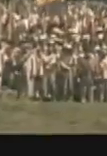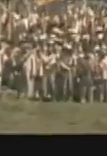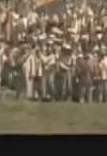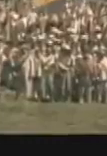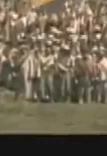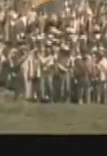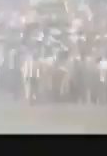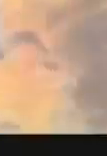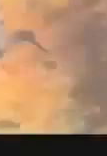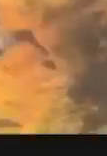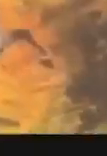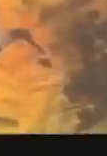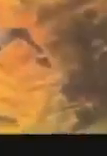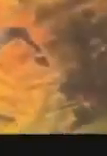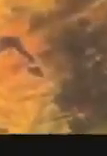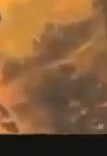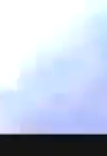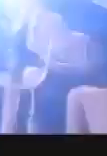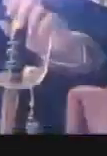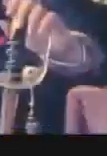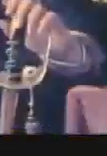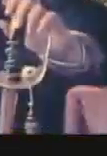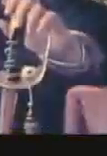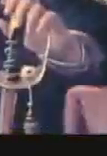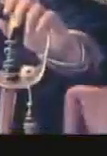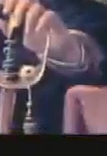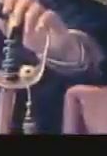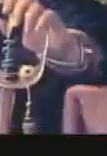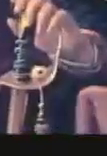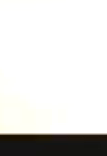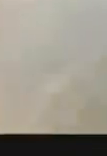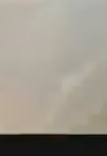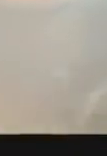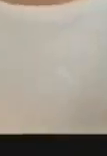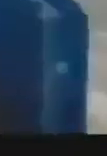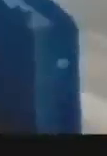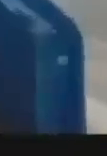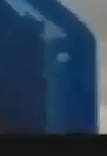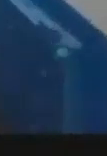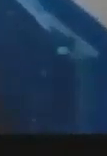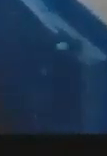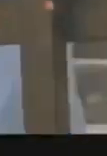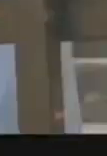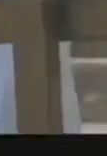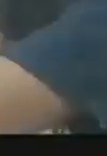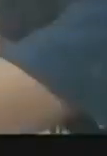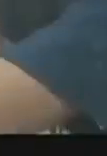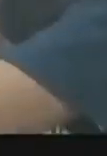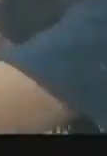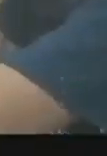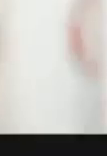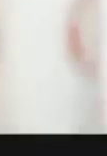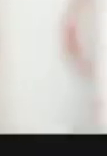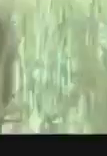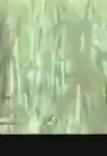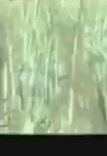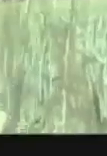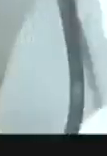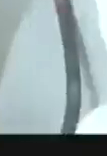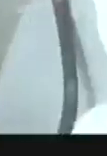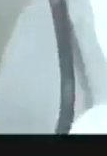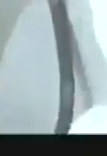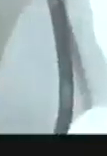del libertador Simón Bolívar, la estrategia que señaló el rumbo hacia las nuevas batallas de liberación de nuestra patria